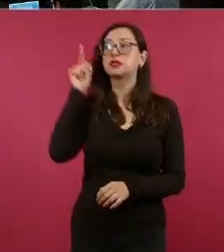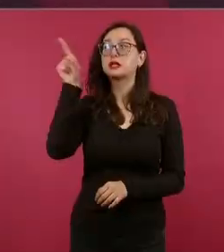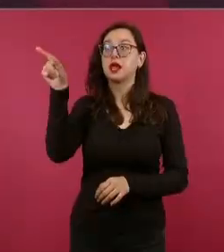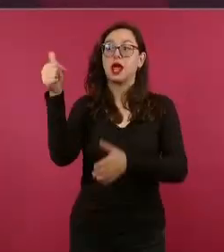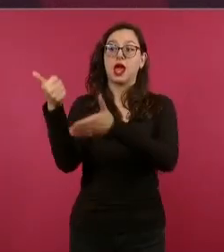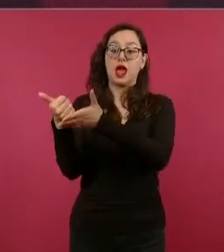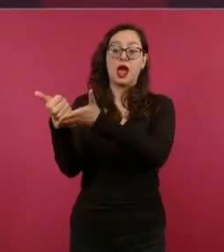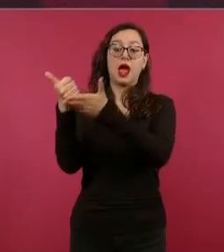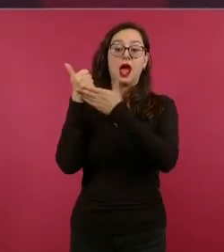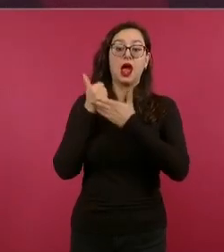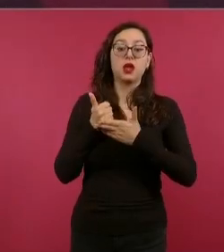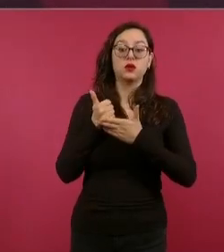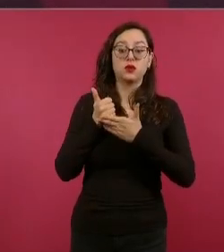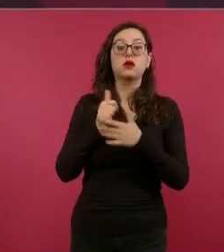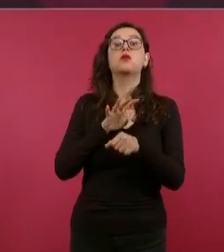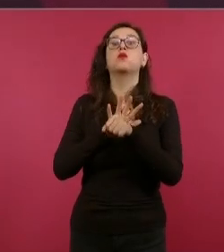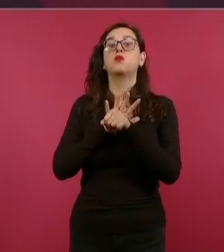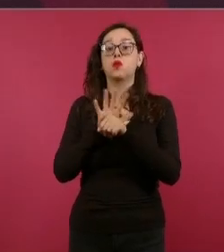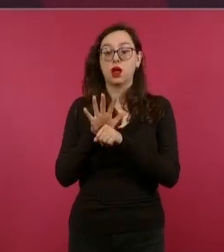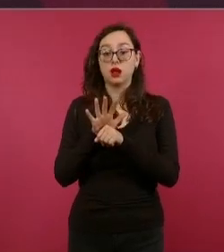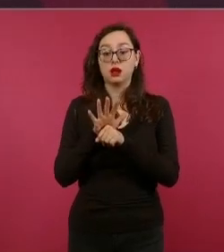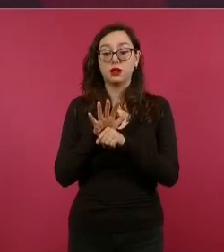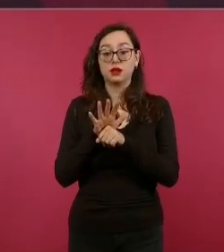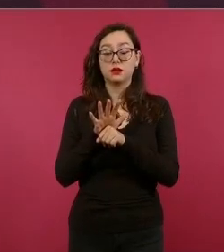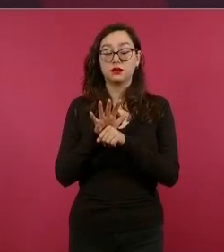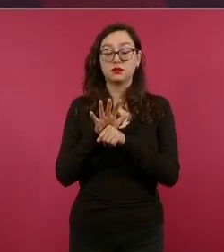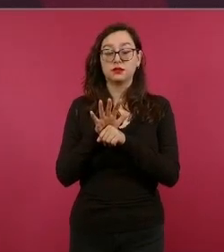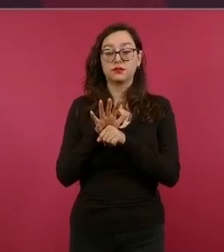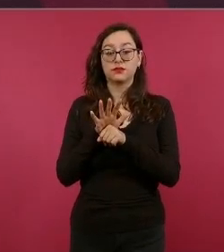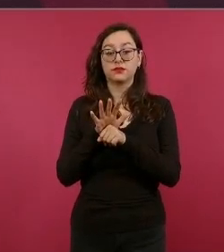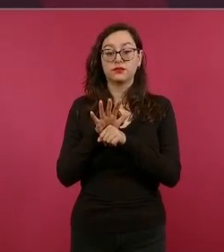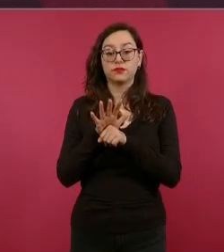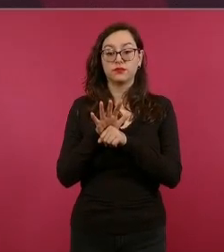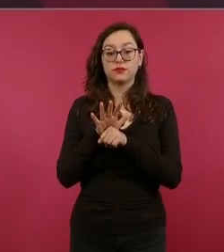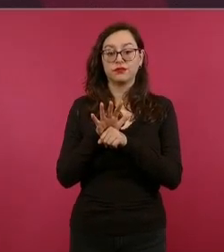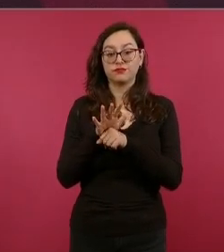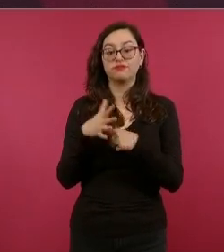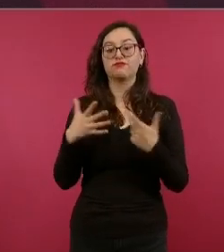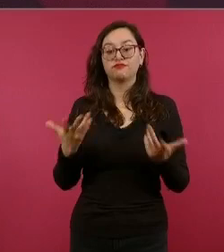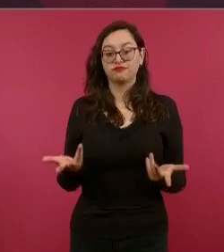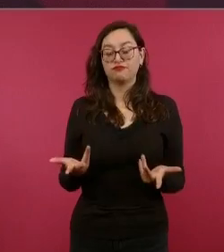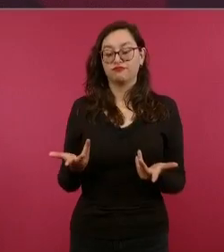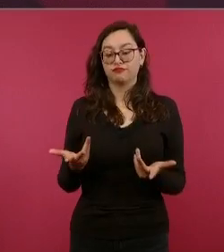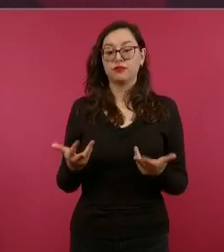con el abasto de